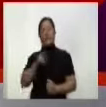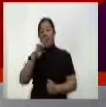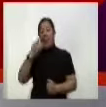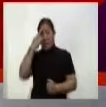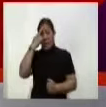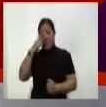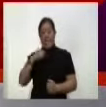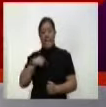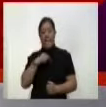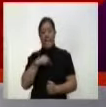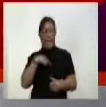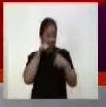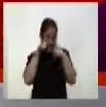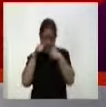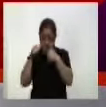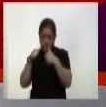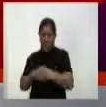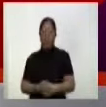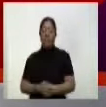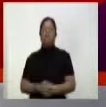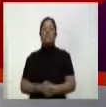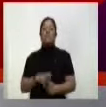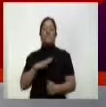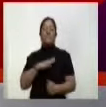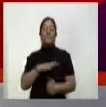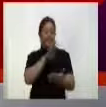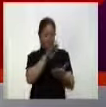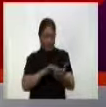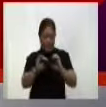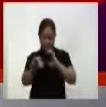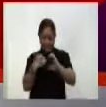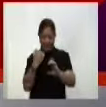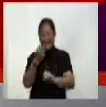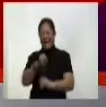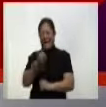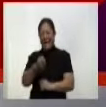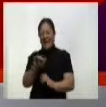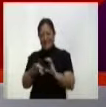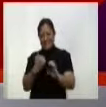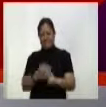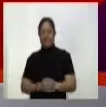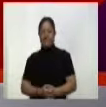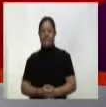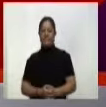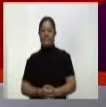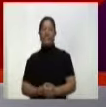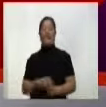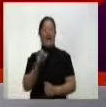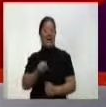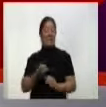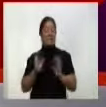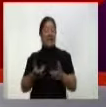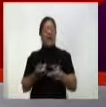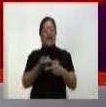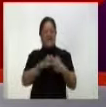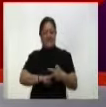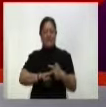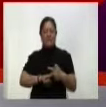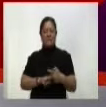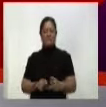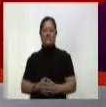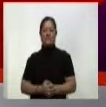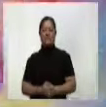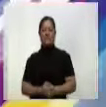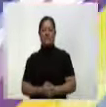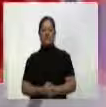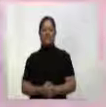que vamos a estar muy al pendiente de los comentarios y saludos que ahí nos emitan. ¿Qué le parece si damos inicio a la información de este